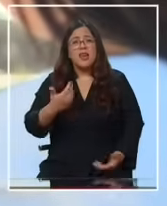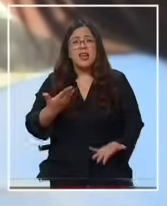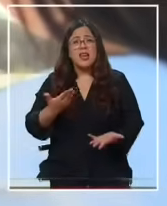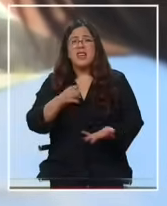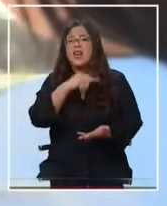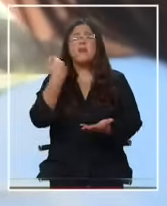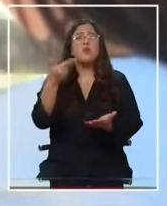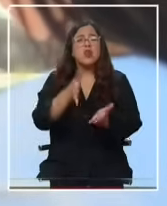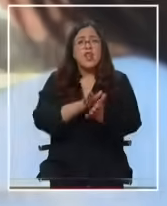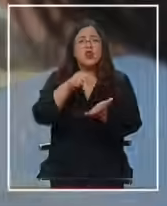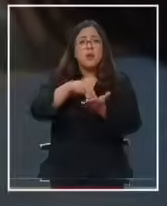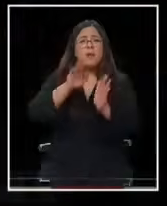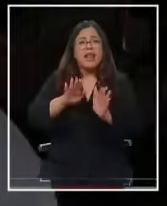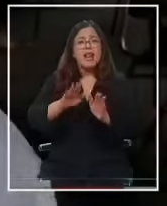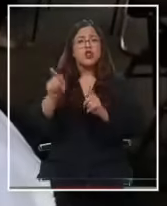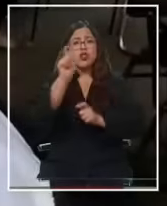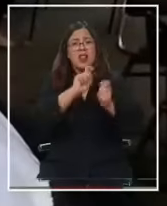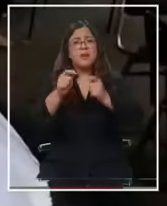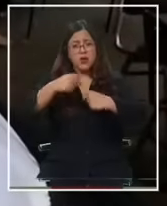el tratamiento que yo tengo.